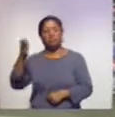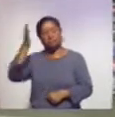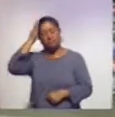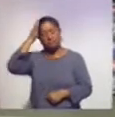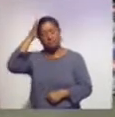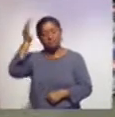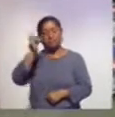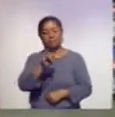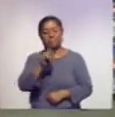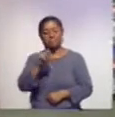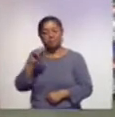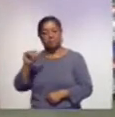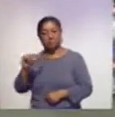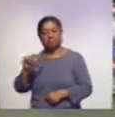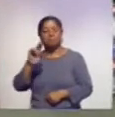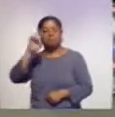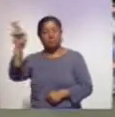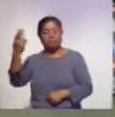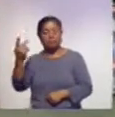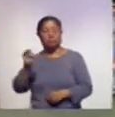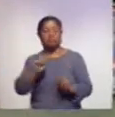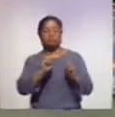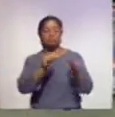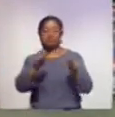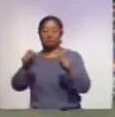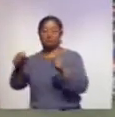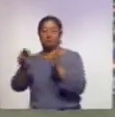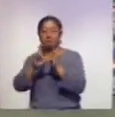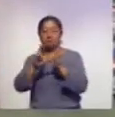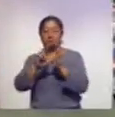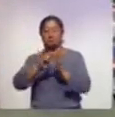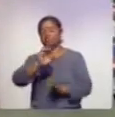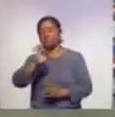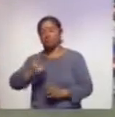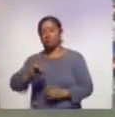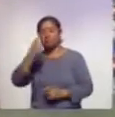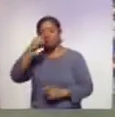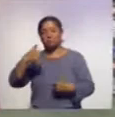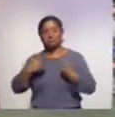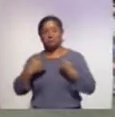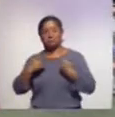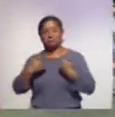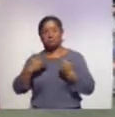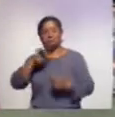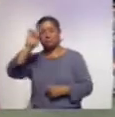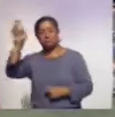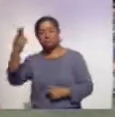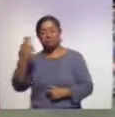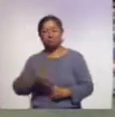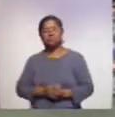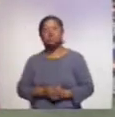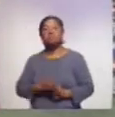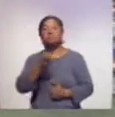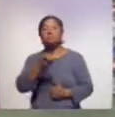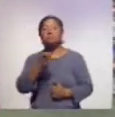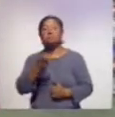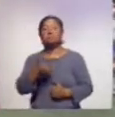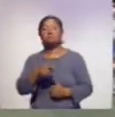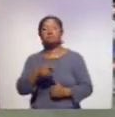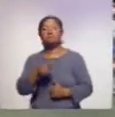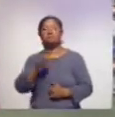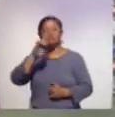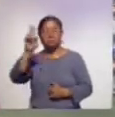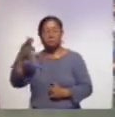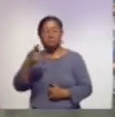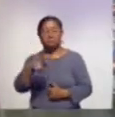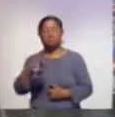Instituto Tecnológico de Apizaco la entrega de credenciales de descuento para estudiantes universitarios. En esta casa de estudios, Marco Mena